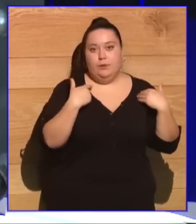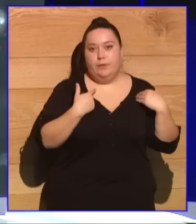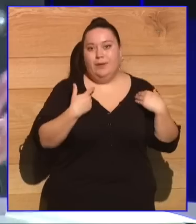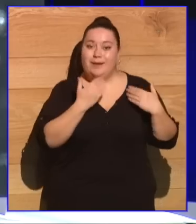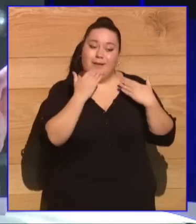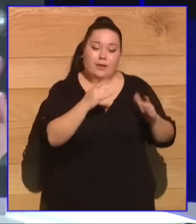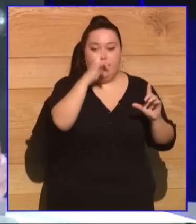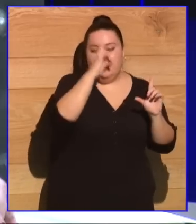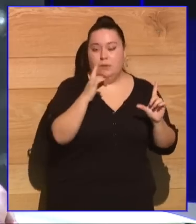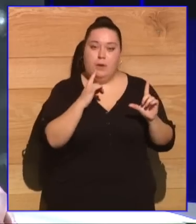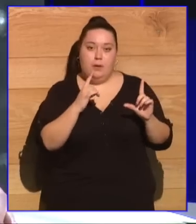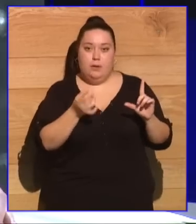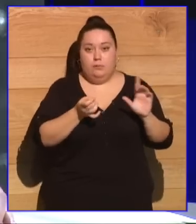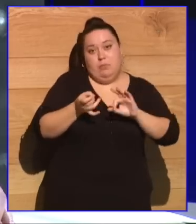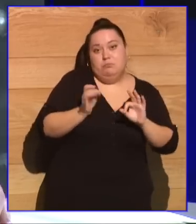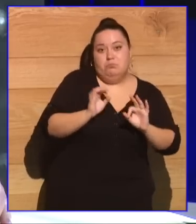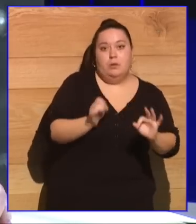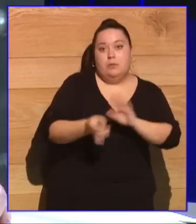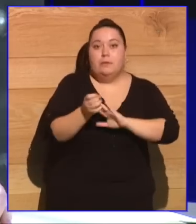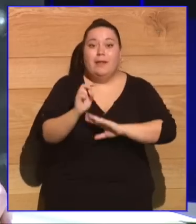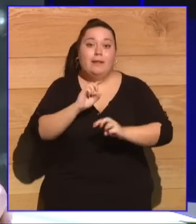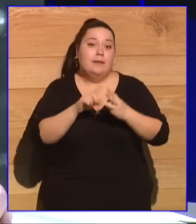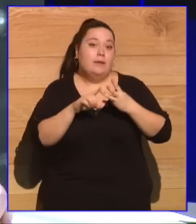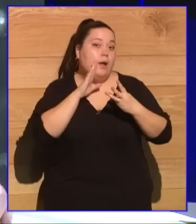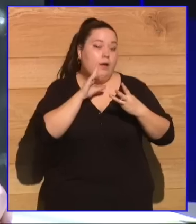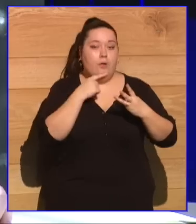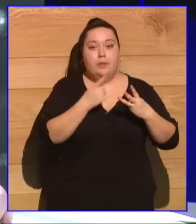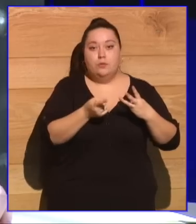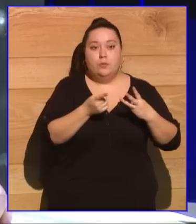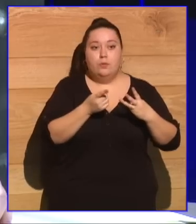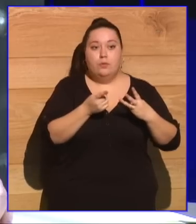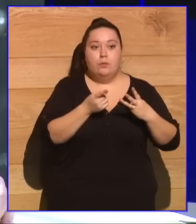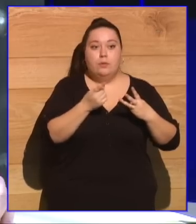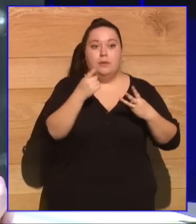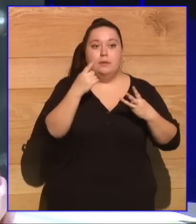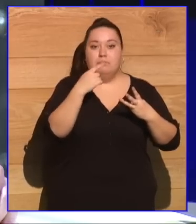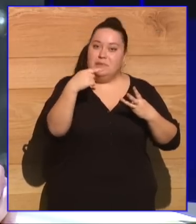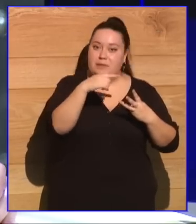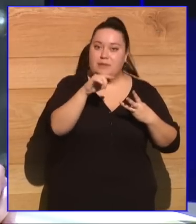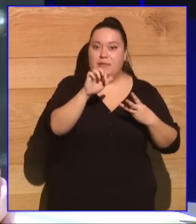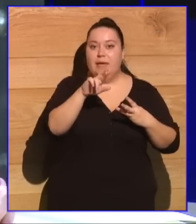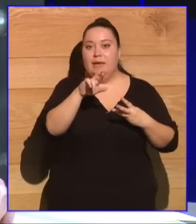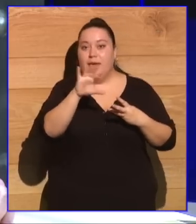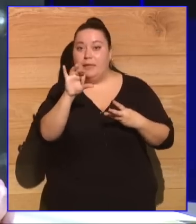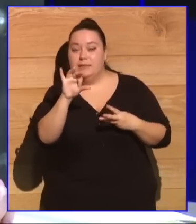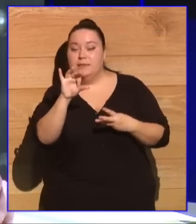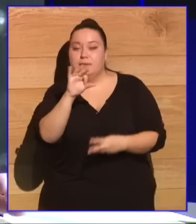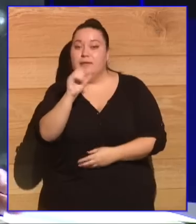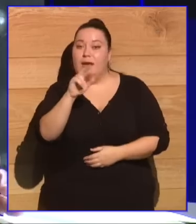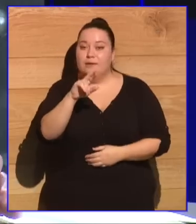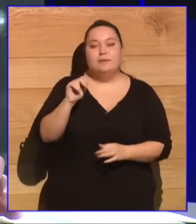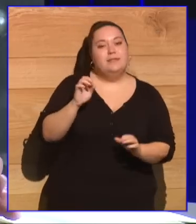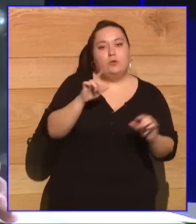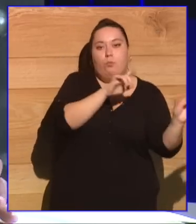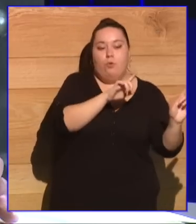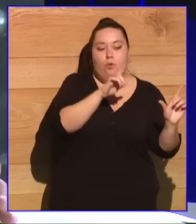que me sugiere lo que vayas creando. Y la tercera, lo has mencionado tú antes, Juan, es Gerald Scarfe. Gerald Scarfe, que es un grandísimo